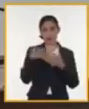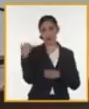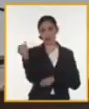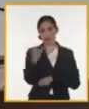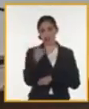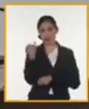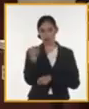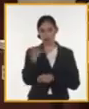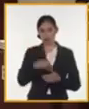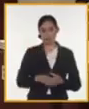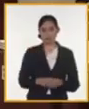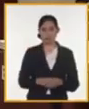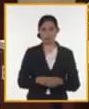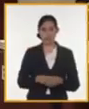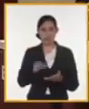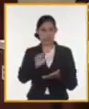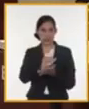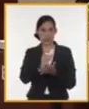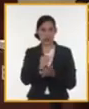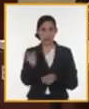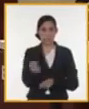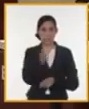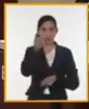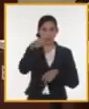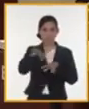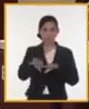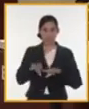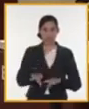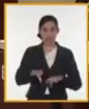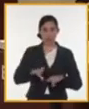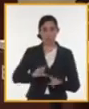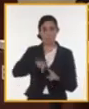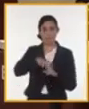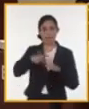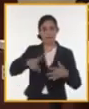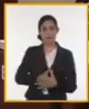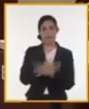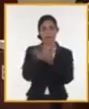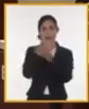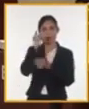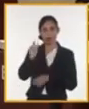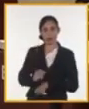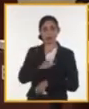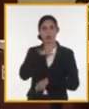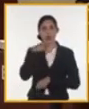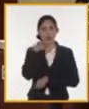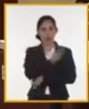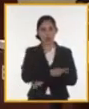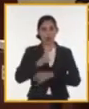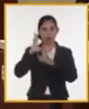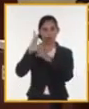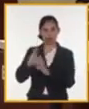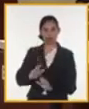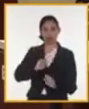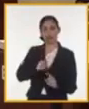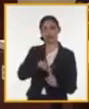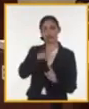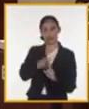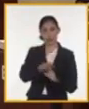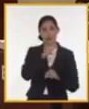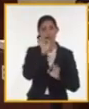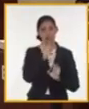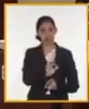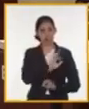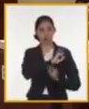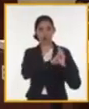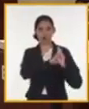exterior, primer secretario y embajador de la Federación de Rusia, con resultados positivos en estas responsabilidades.